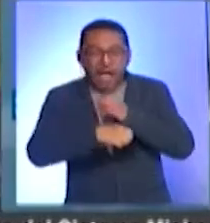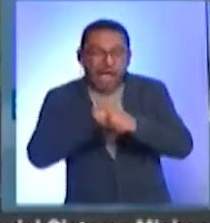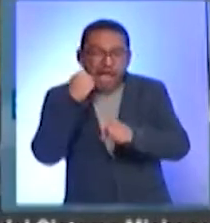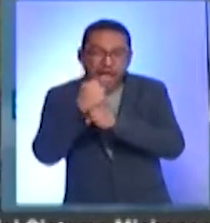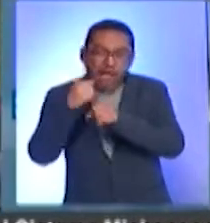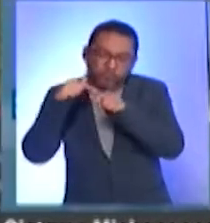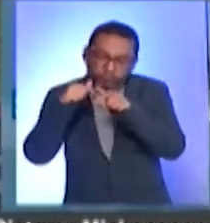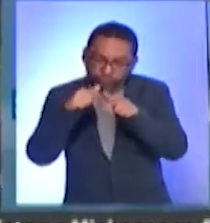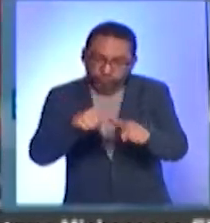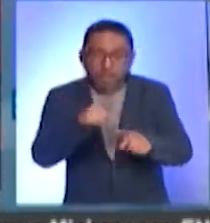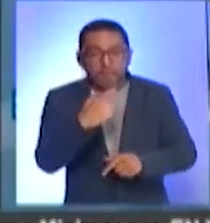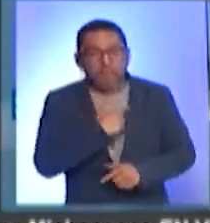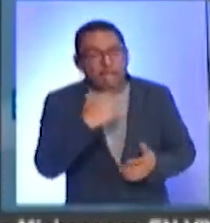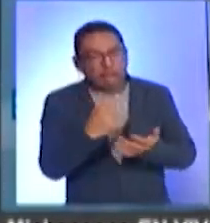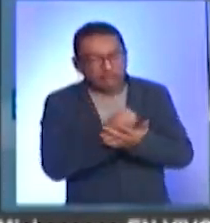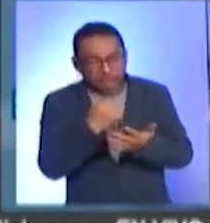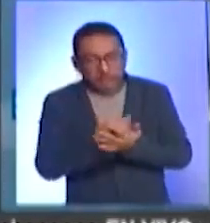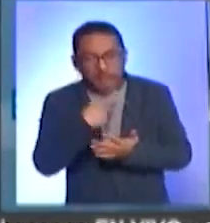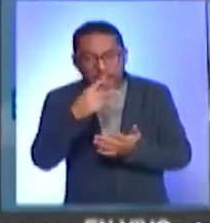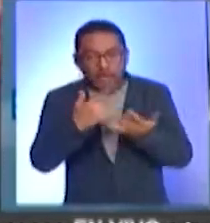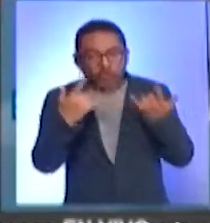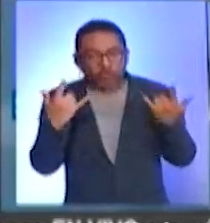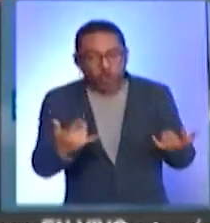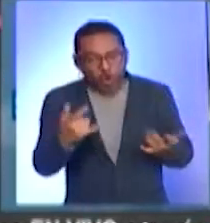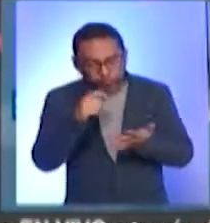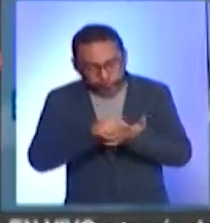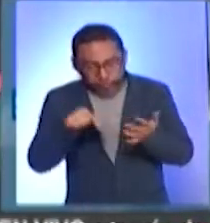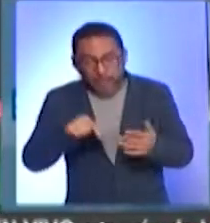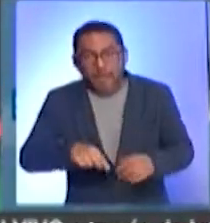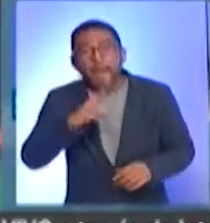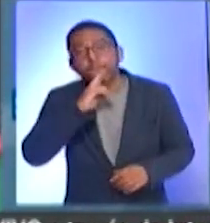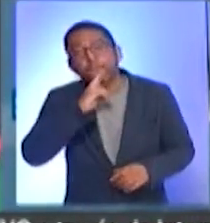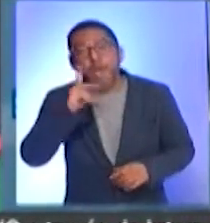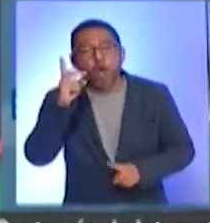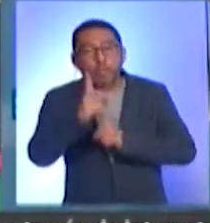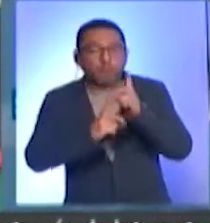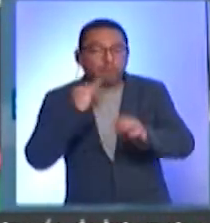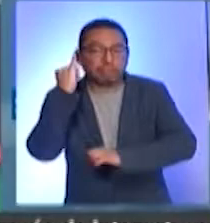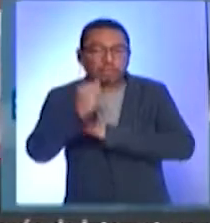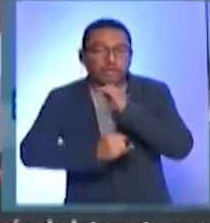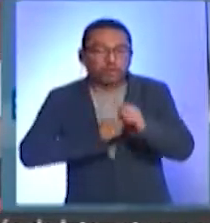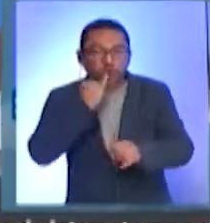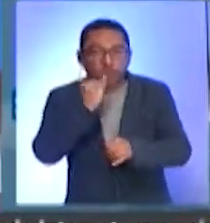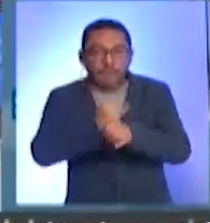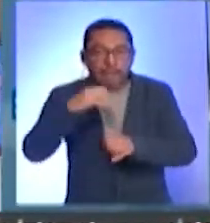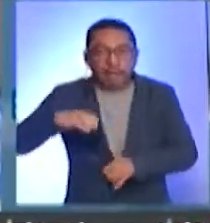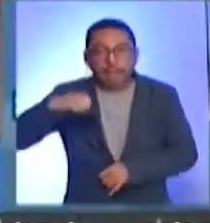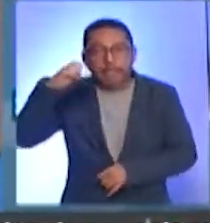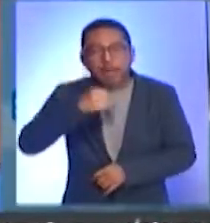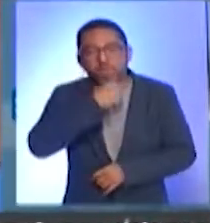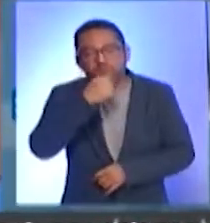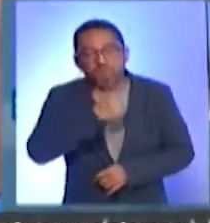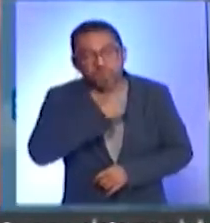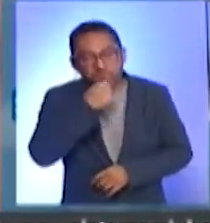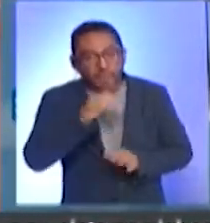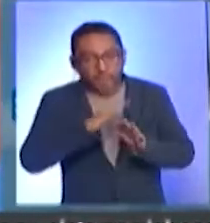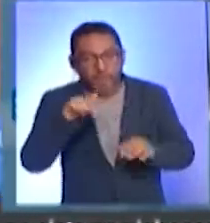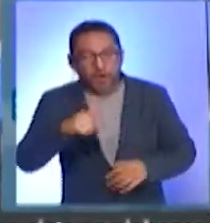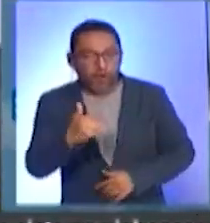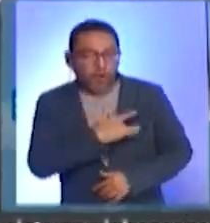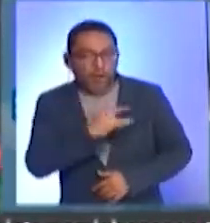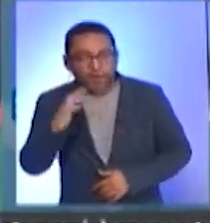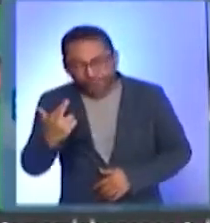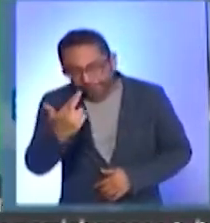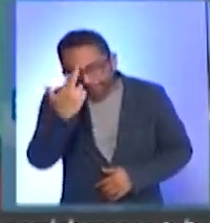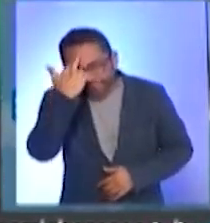multimedallista escribió su propia historia como el mejor deportista internacional de la tercera edad permanecerá en nuestro corazón